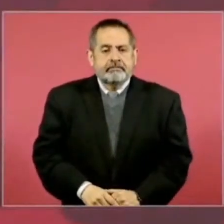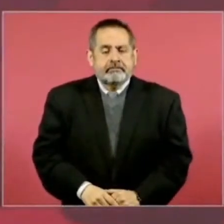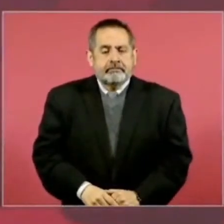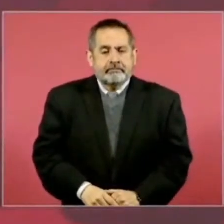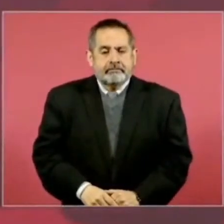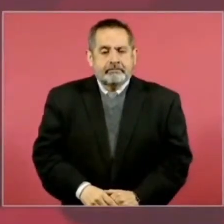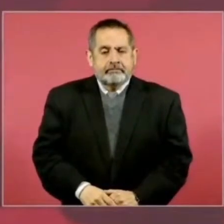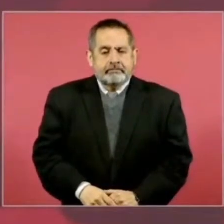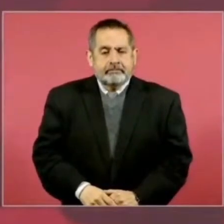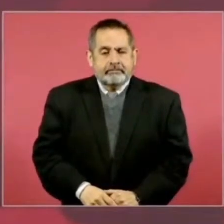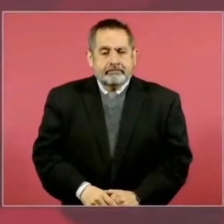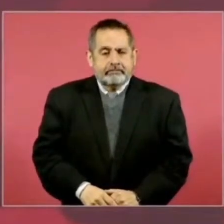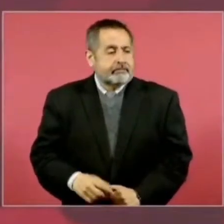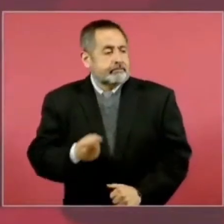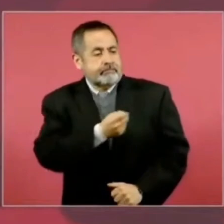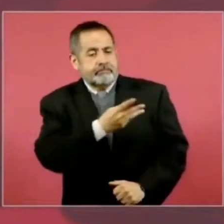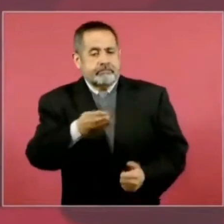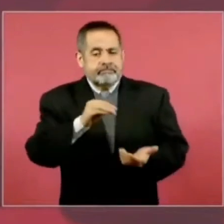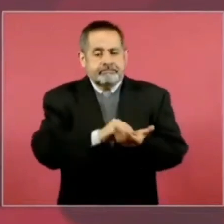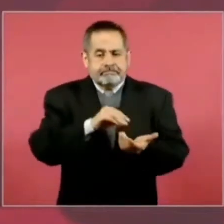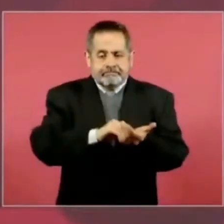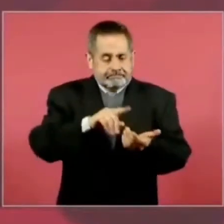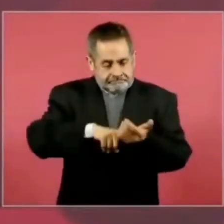Y siguen pensando así.